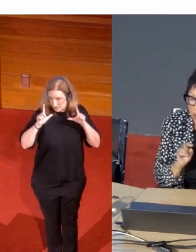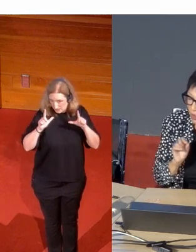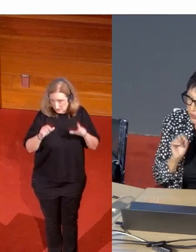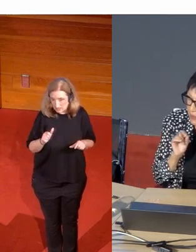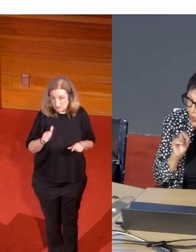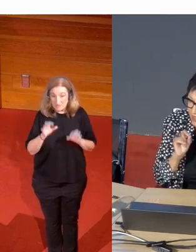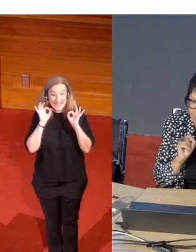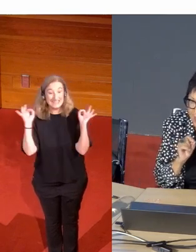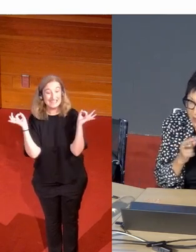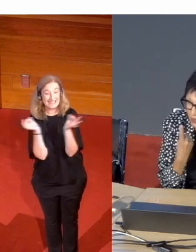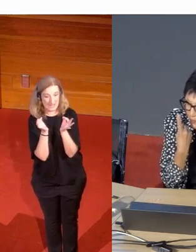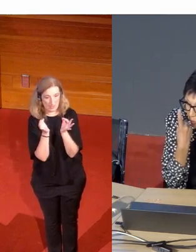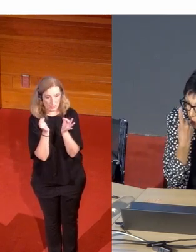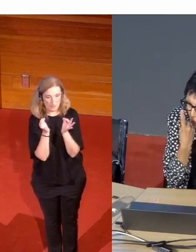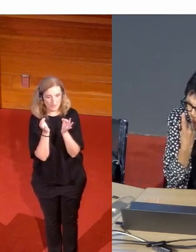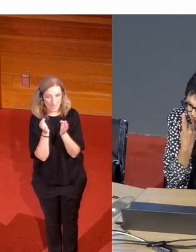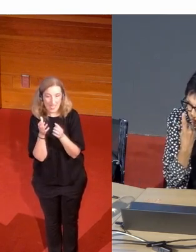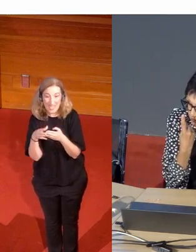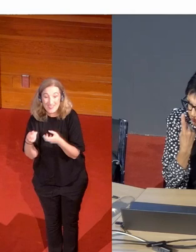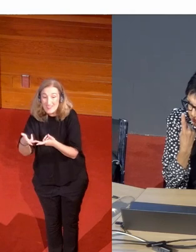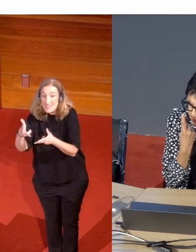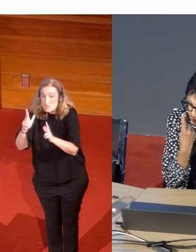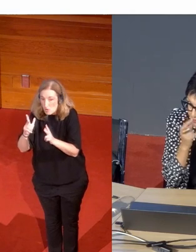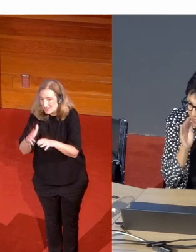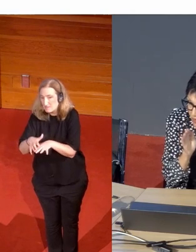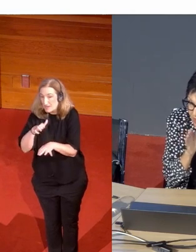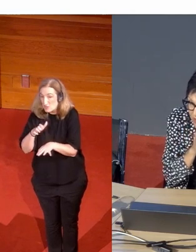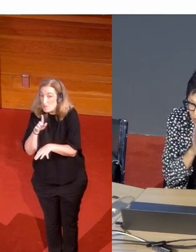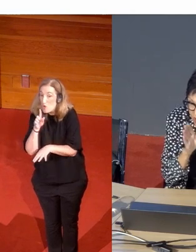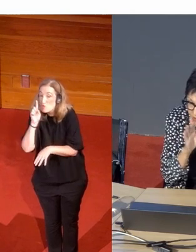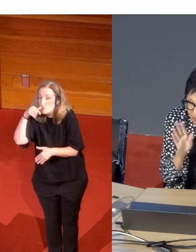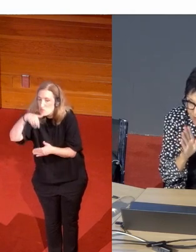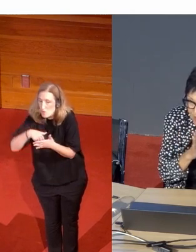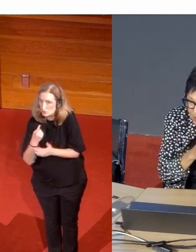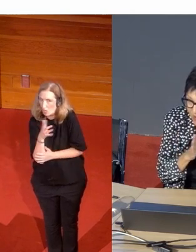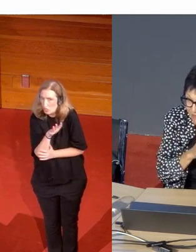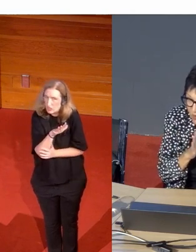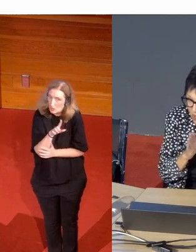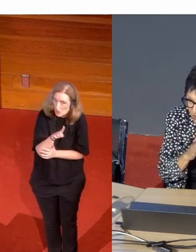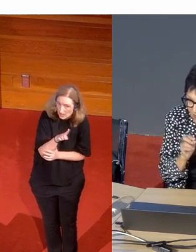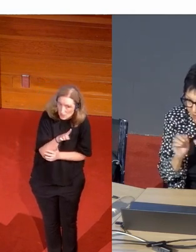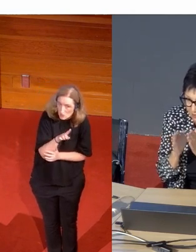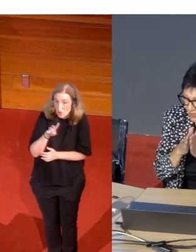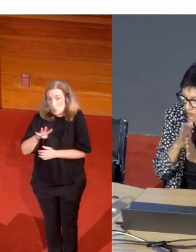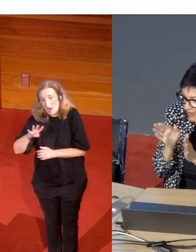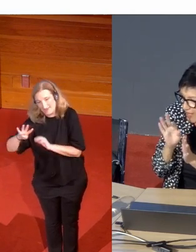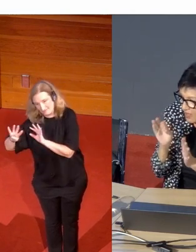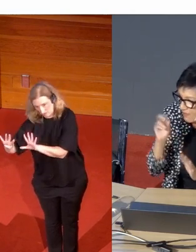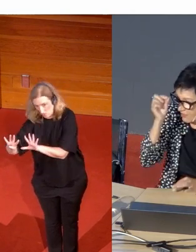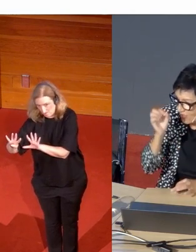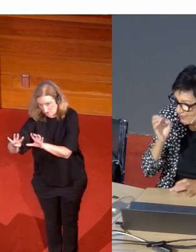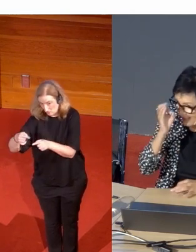los demócratas tienen mayoría pero por un voto 51 a 49 es decir